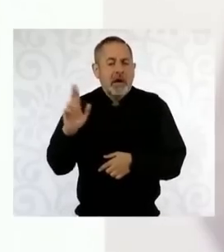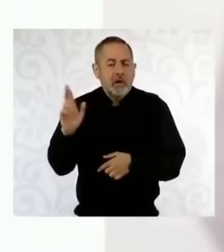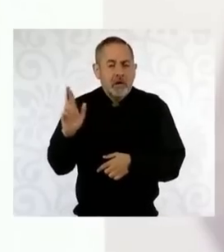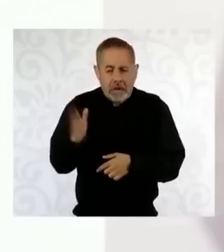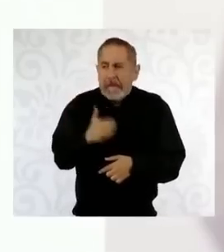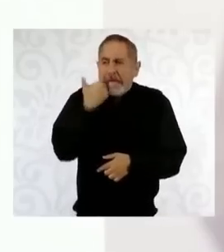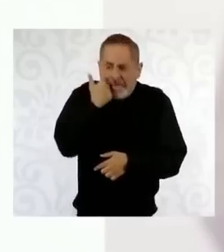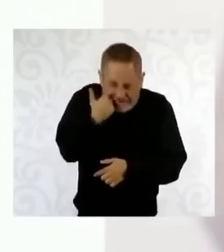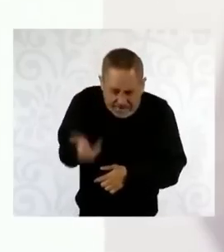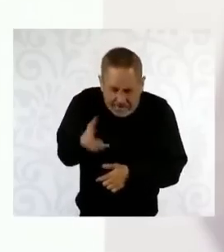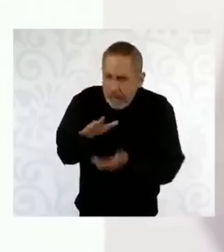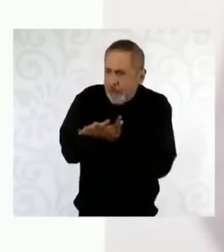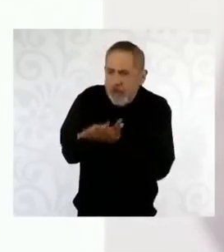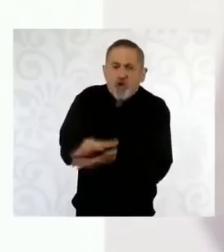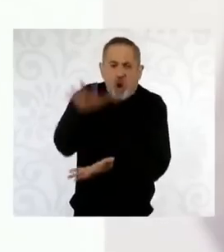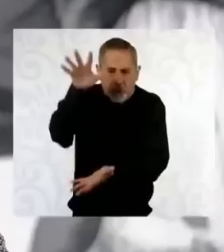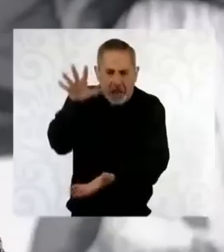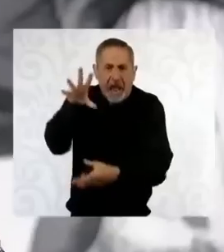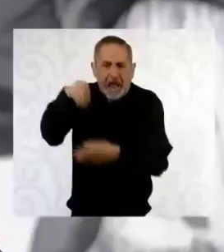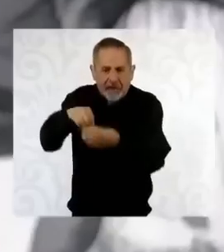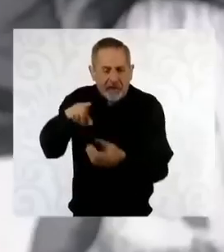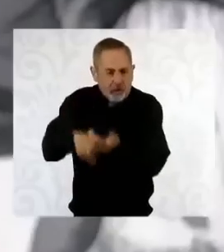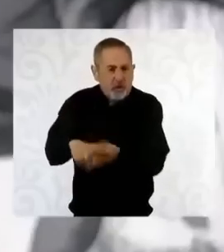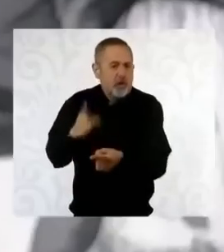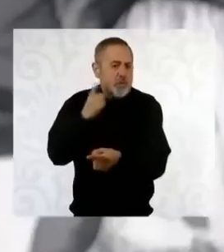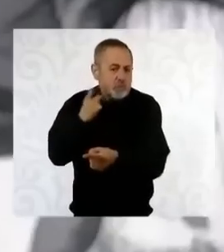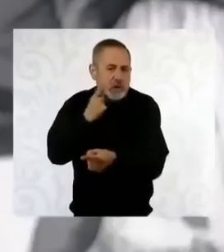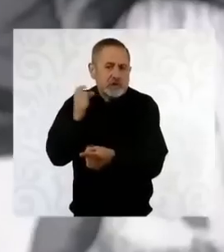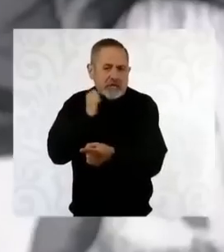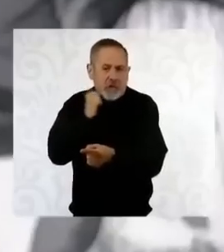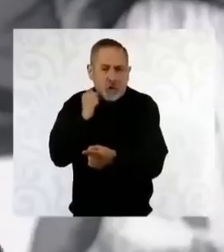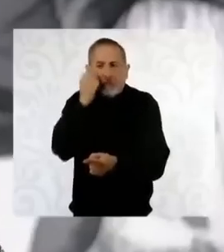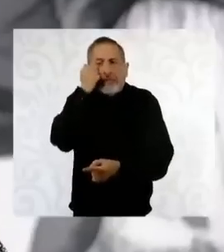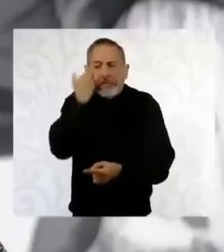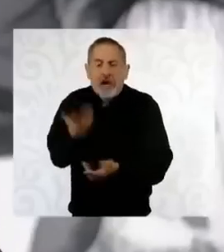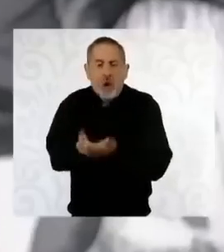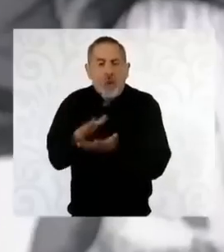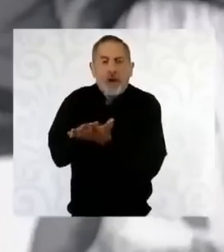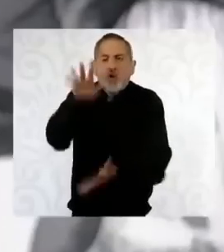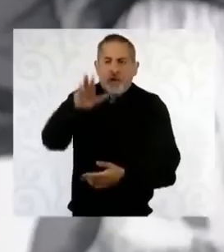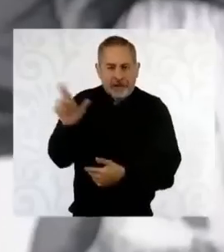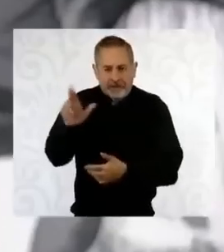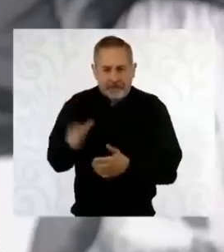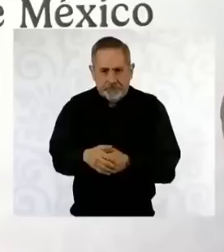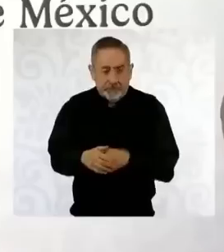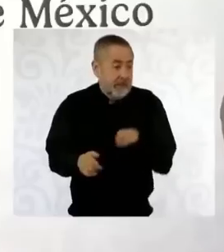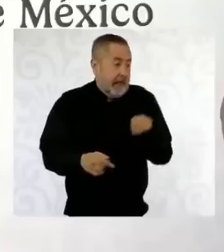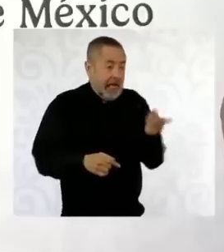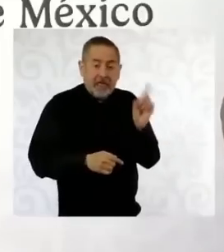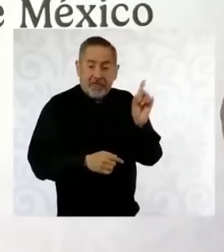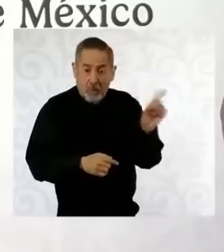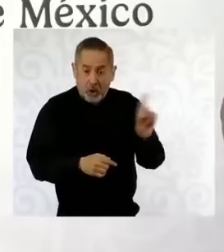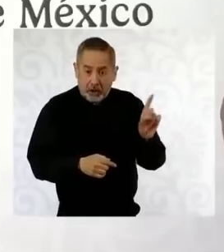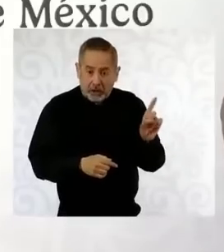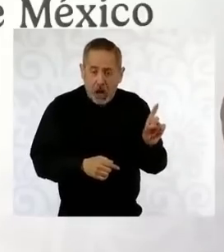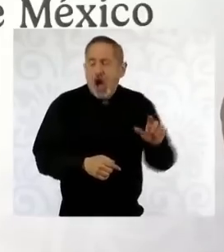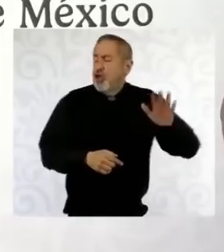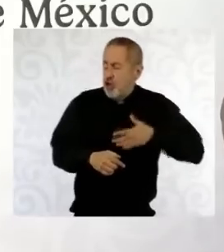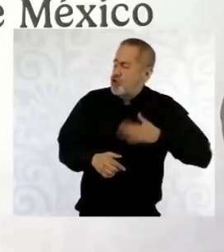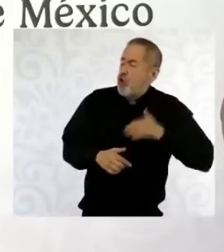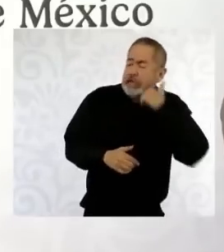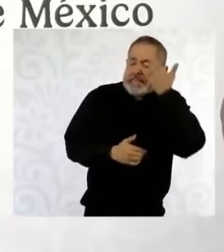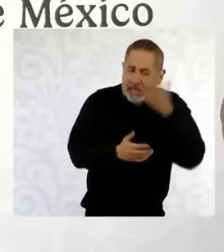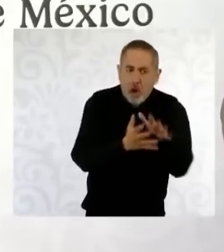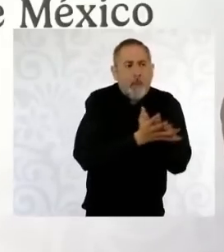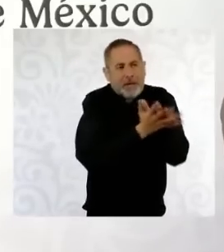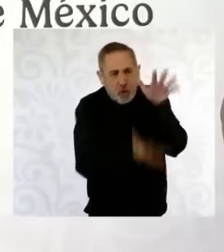mayoría en la Cámara Baja y en la Cámara Alta. ¿Qué buscaba el Partido Demócrata? Pues tener mayoría en la Cámara Baja y en